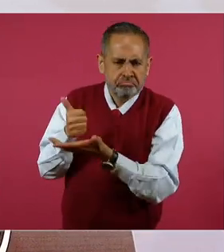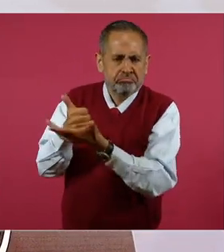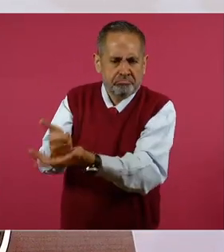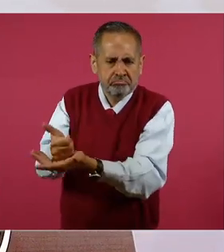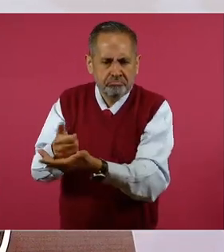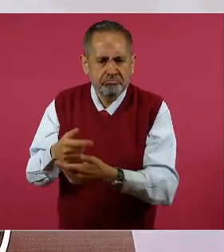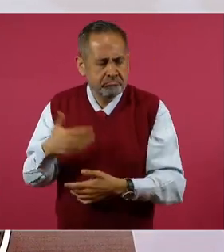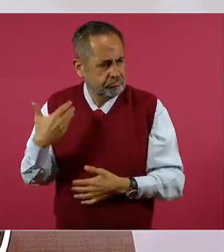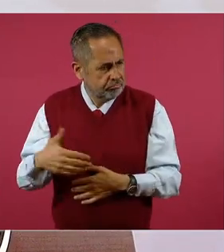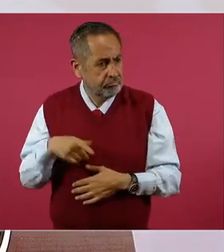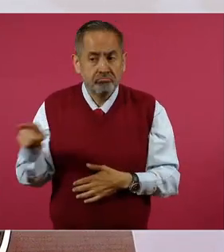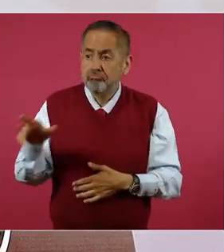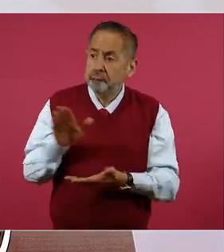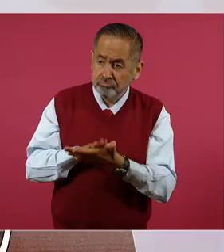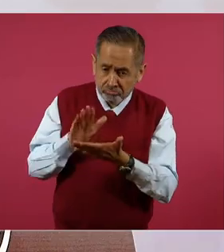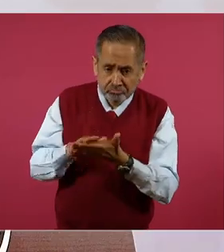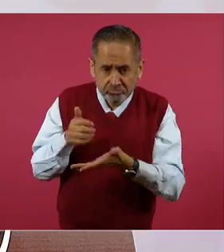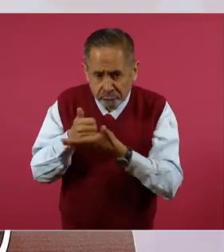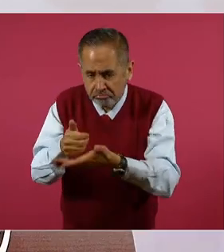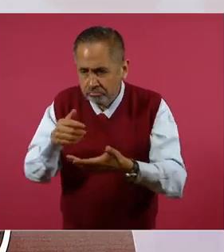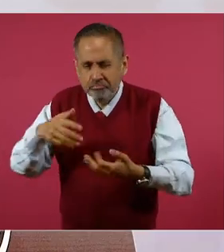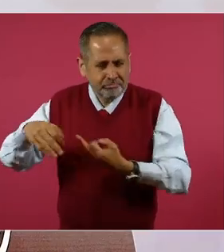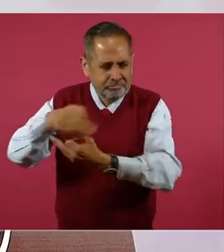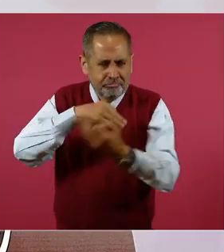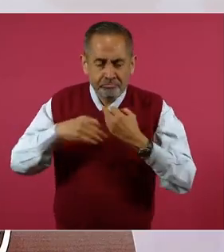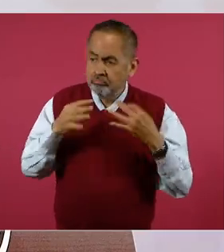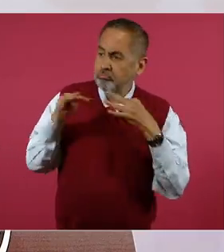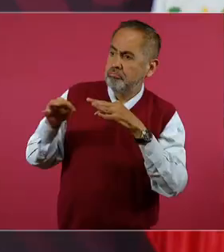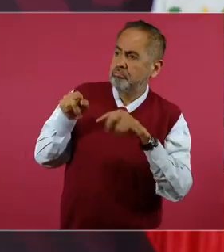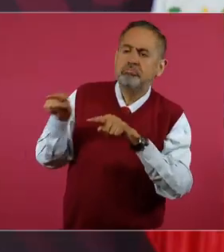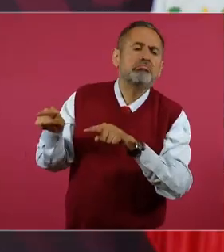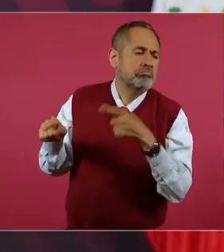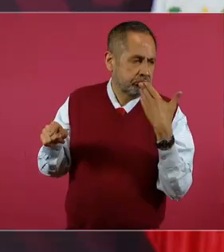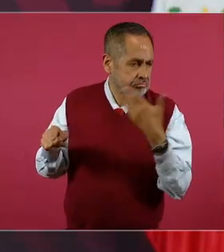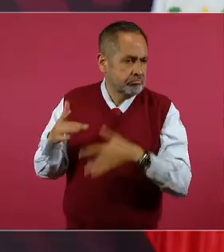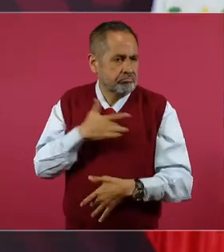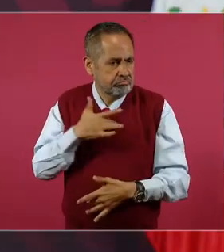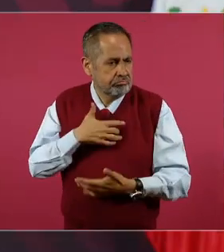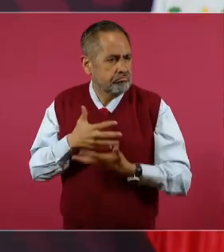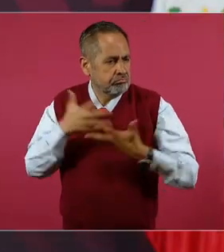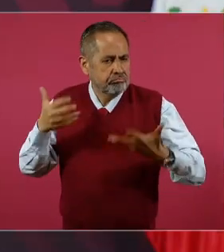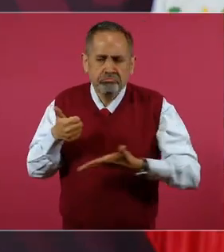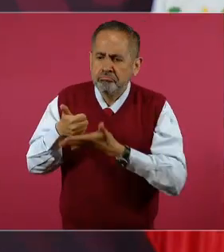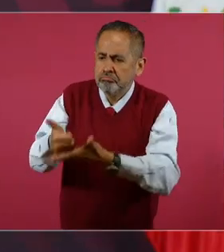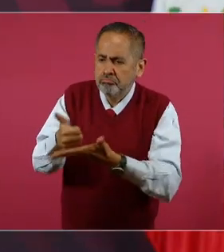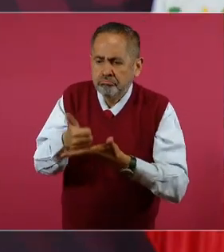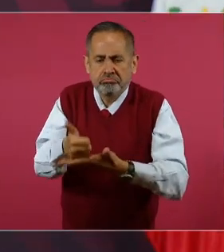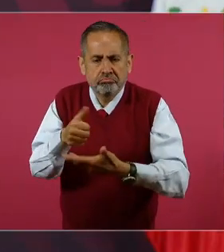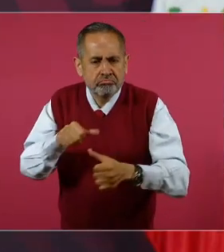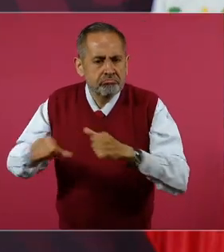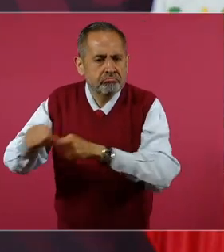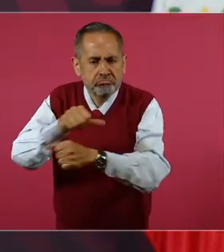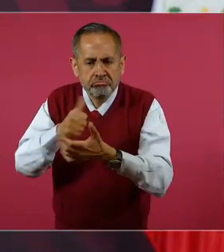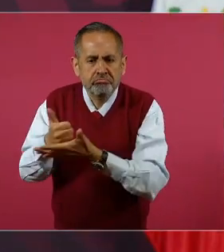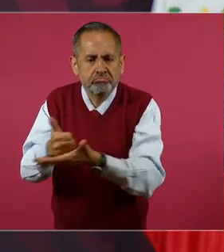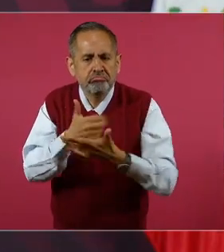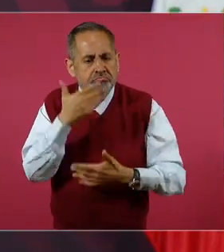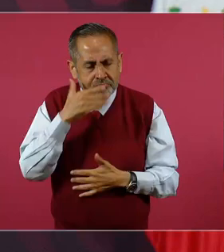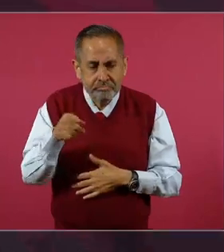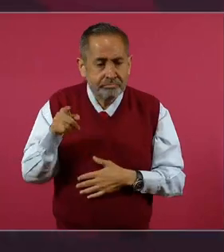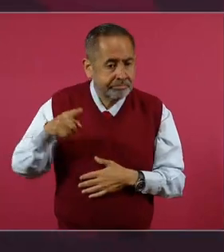que les da ante los demás habitantes de una comunidad el que